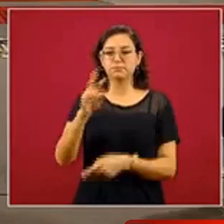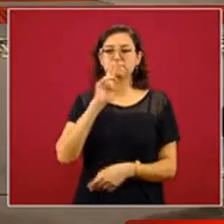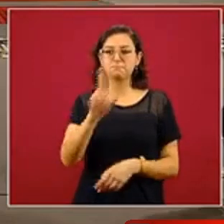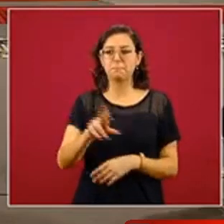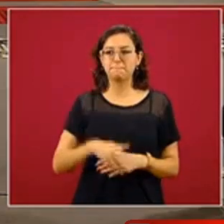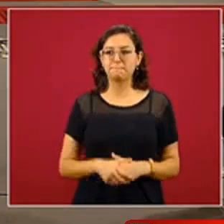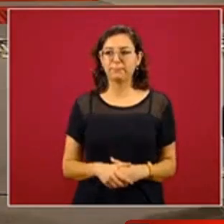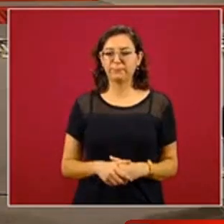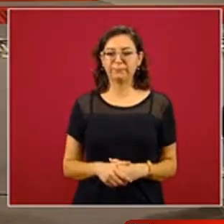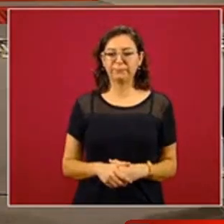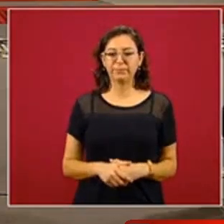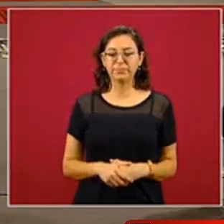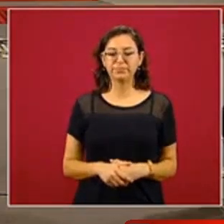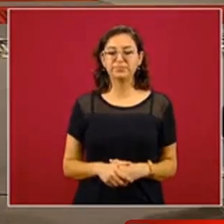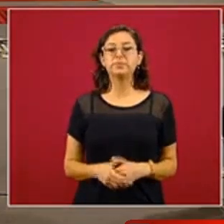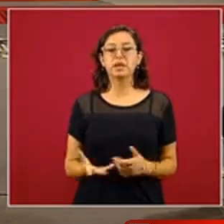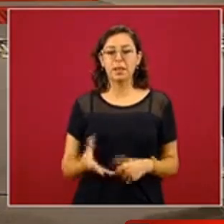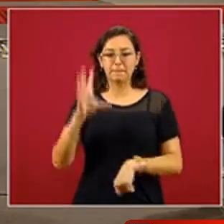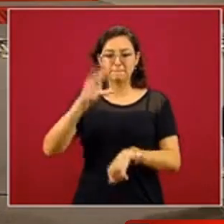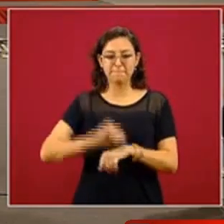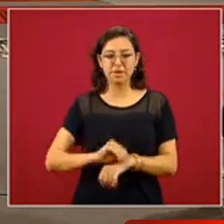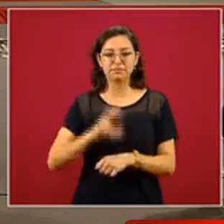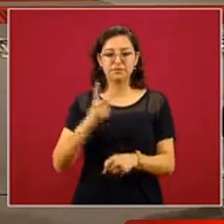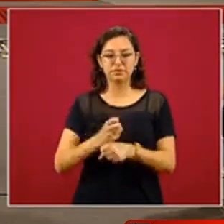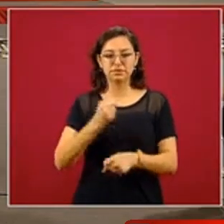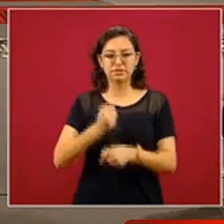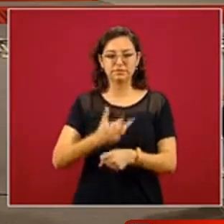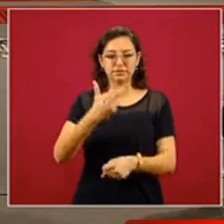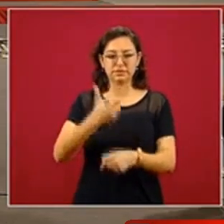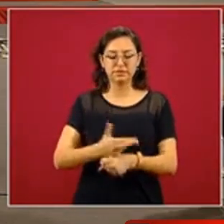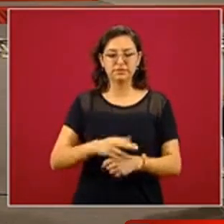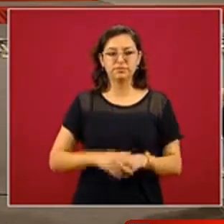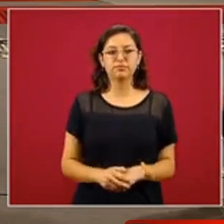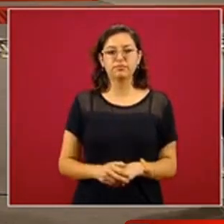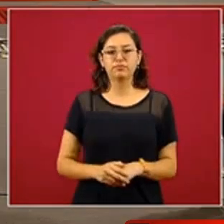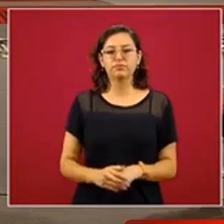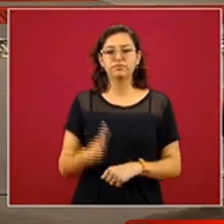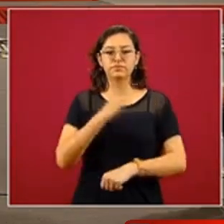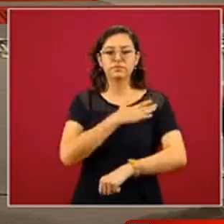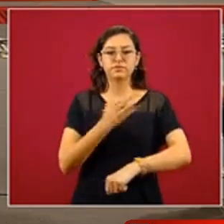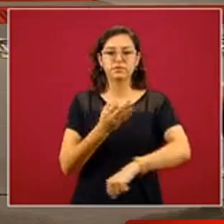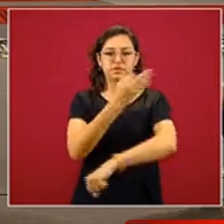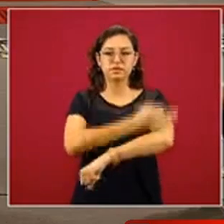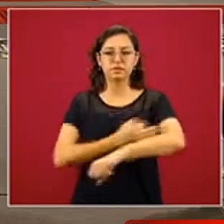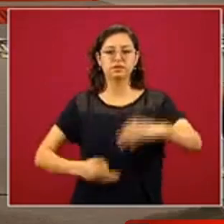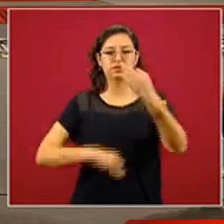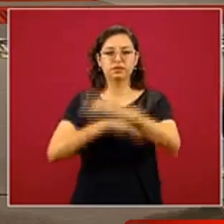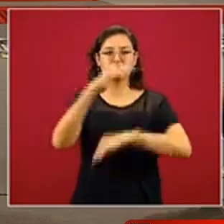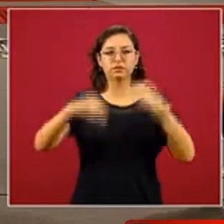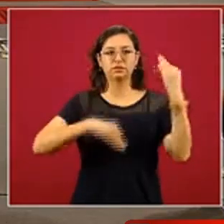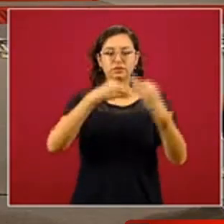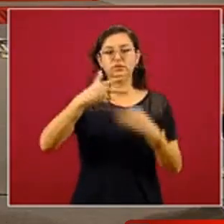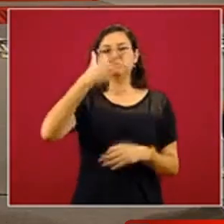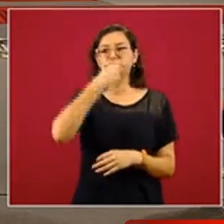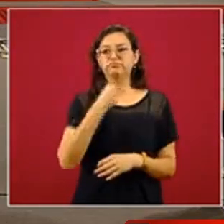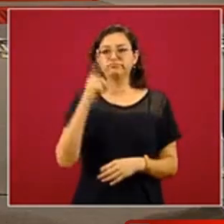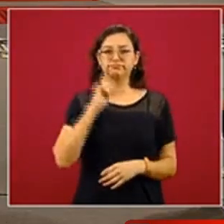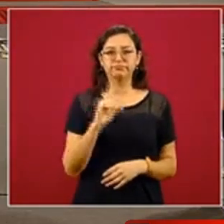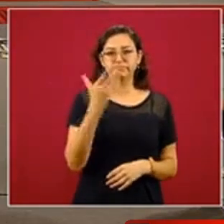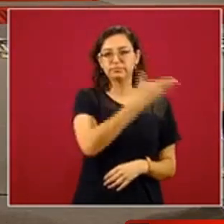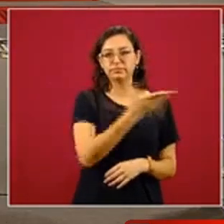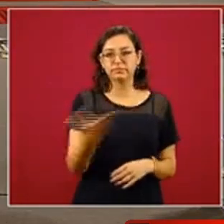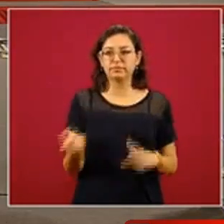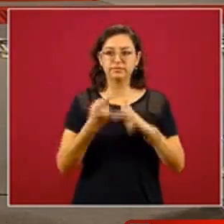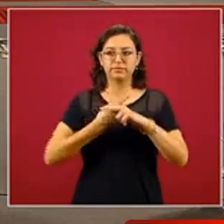favor. Claro que sí, con su permiso, señor subsecretario. Muy buenas tardes a todas y todos. Vamos a